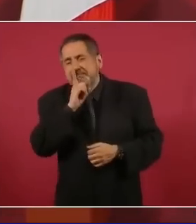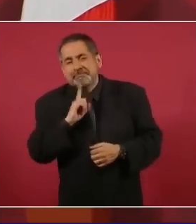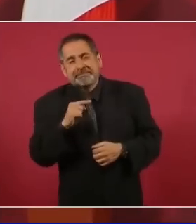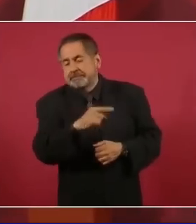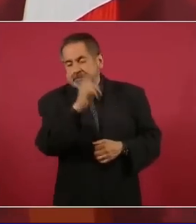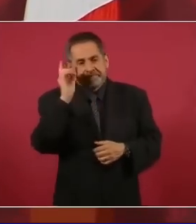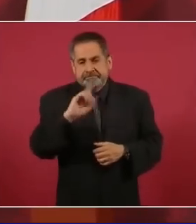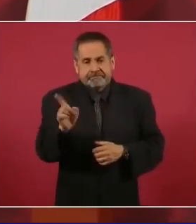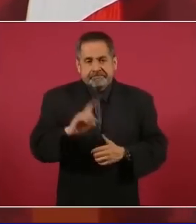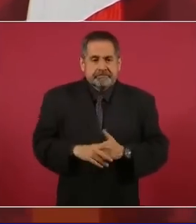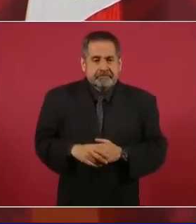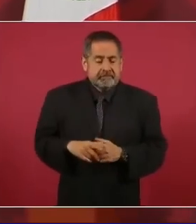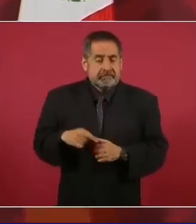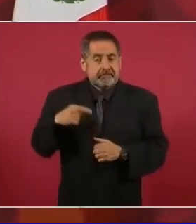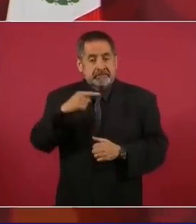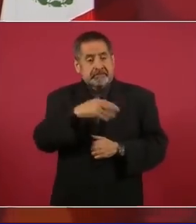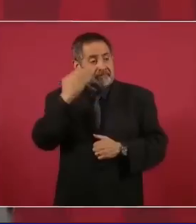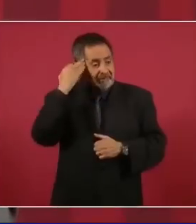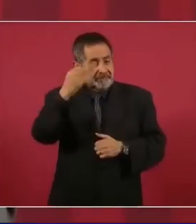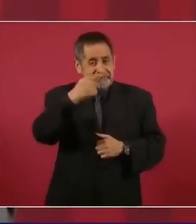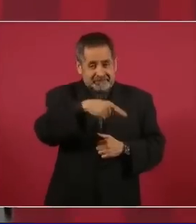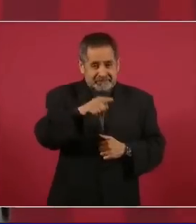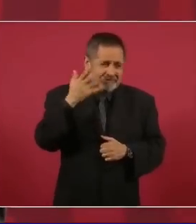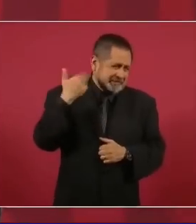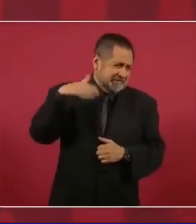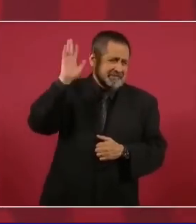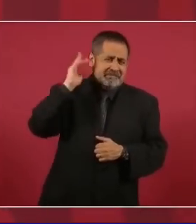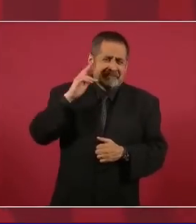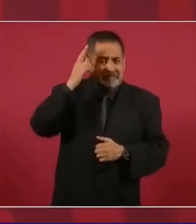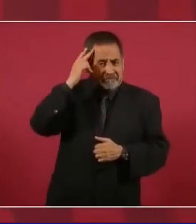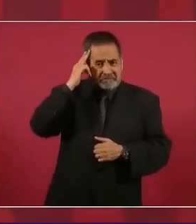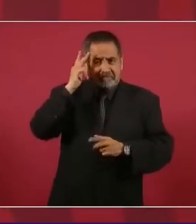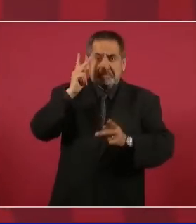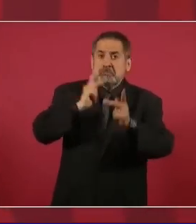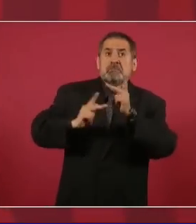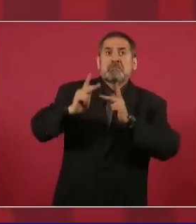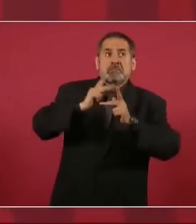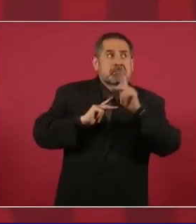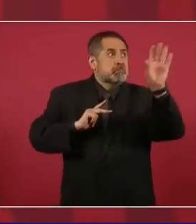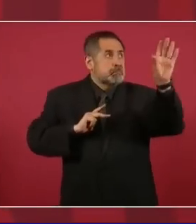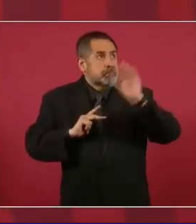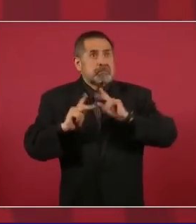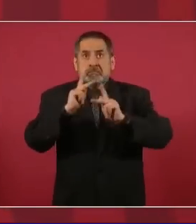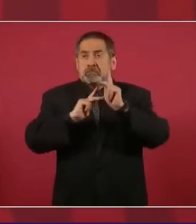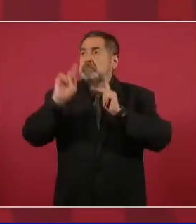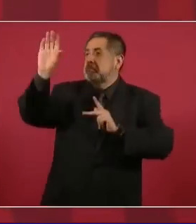Fue de los gobiernos que más han endeudado a México.